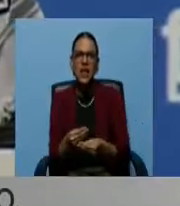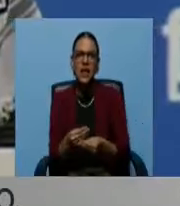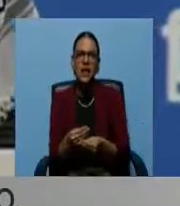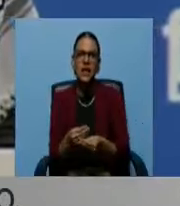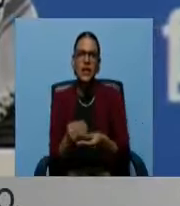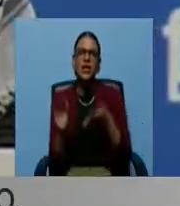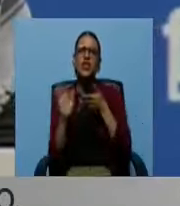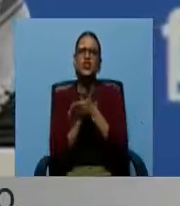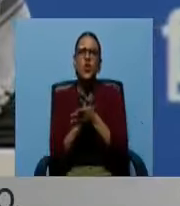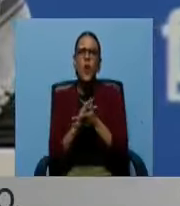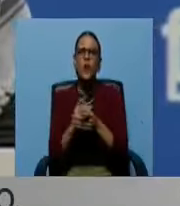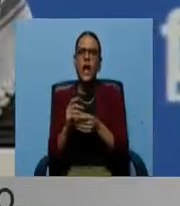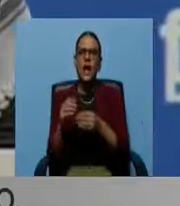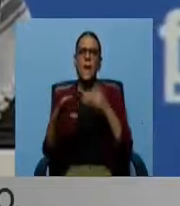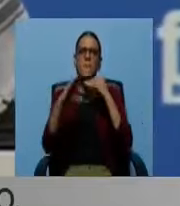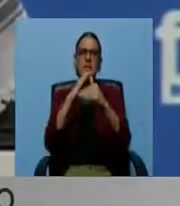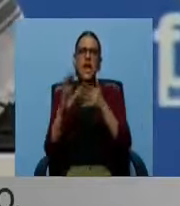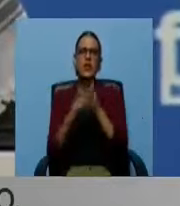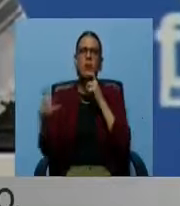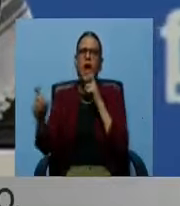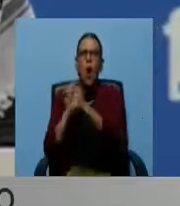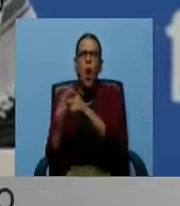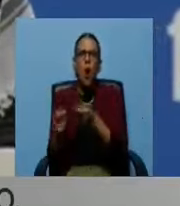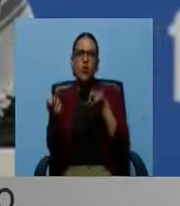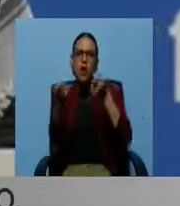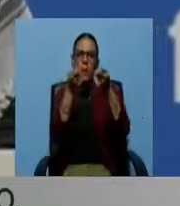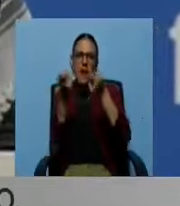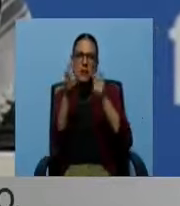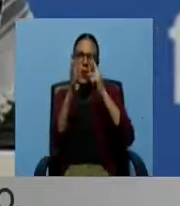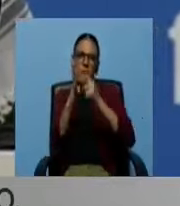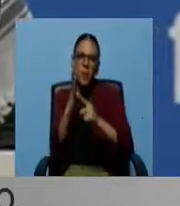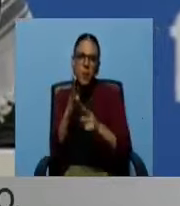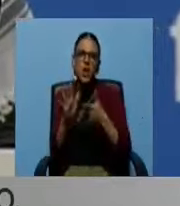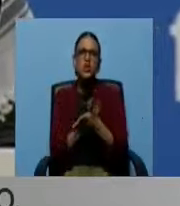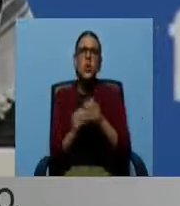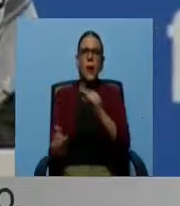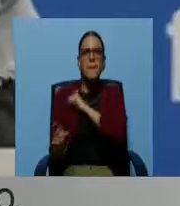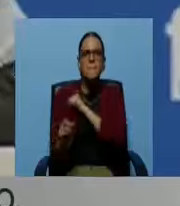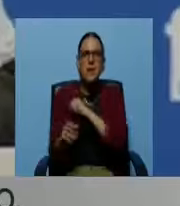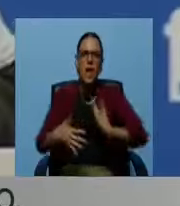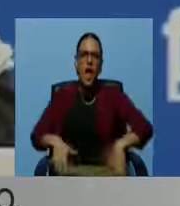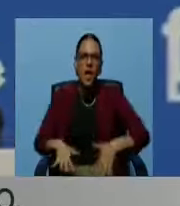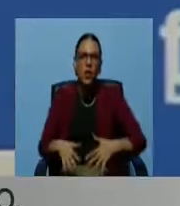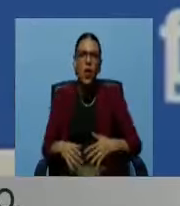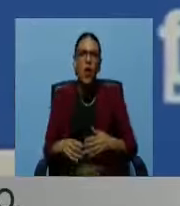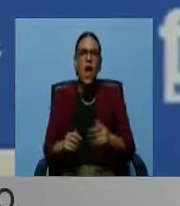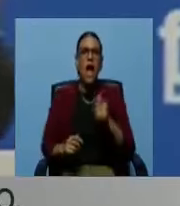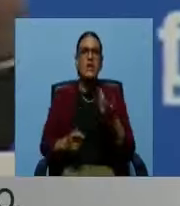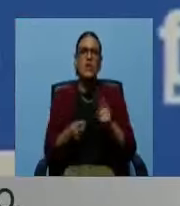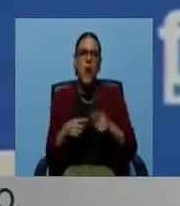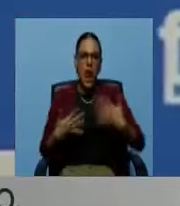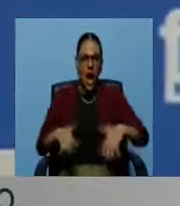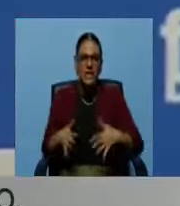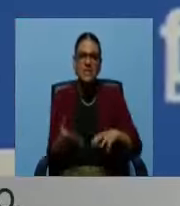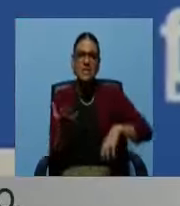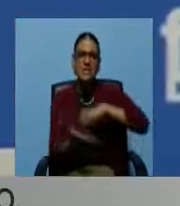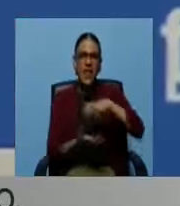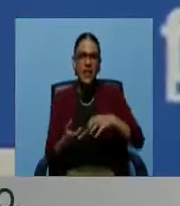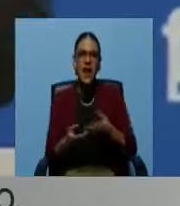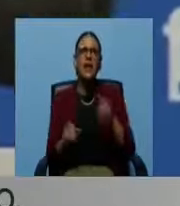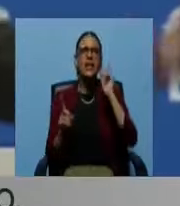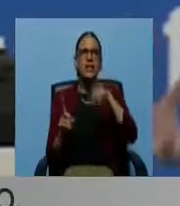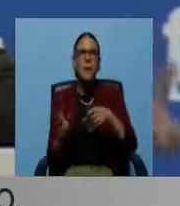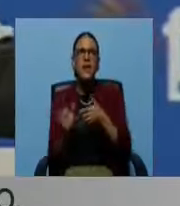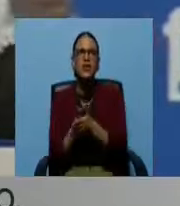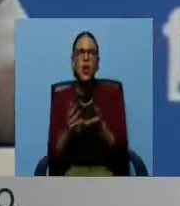de discurso de odio, de miedo, de ansiedad. y en paralelo de esperanza, porque